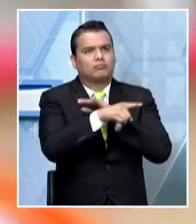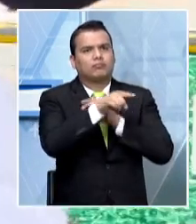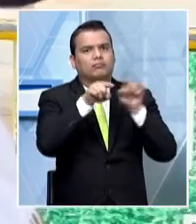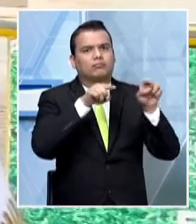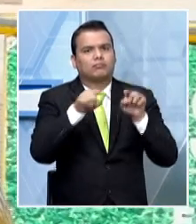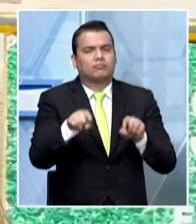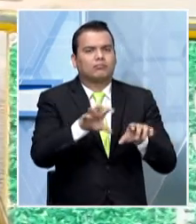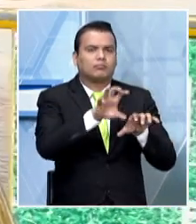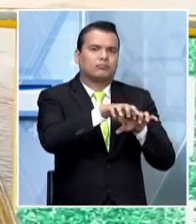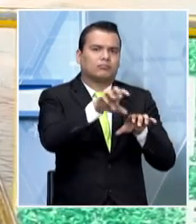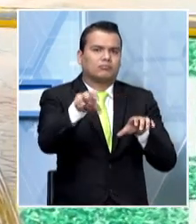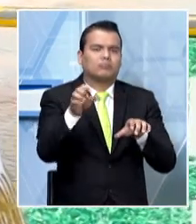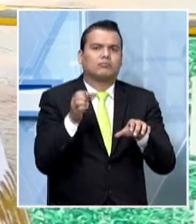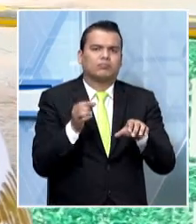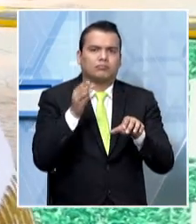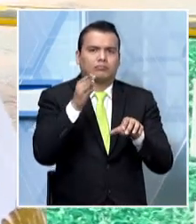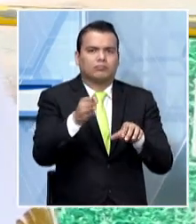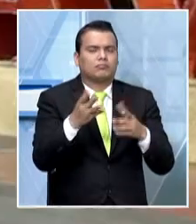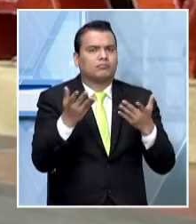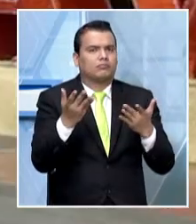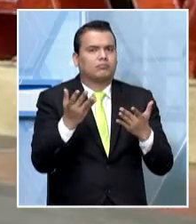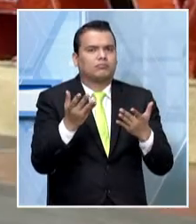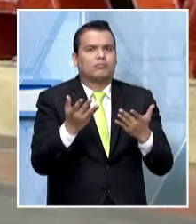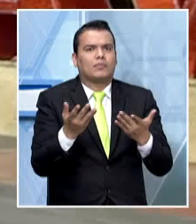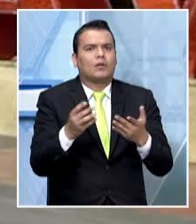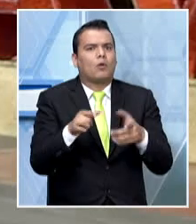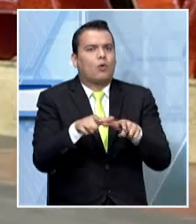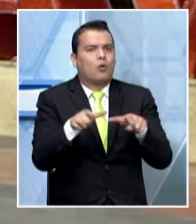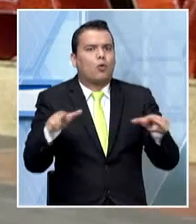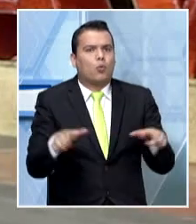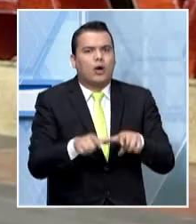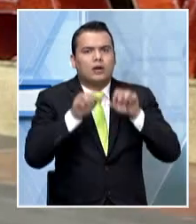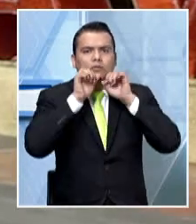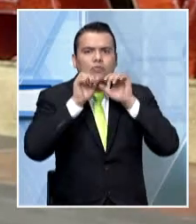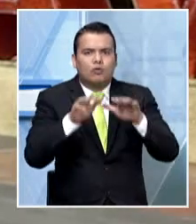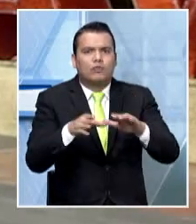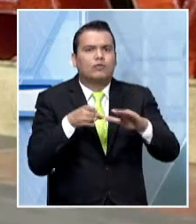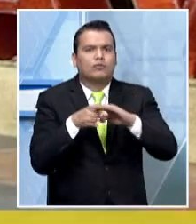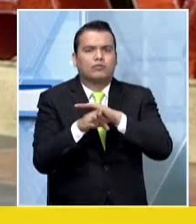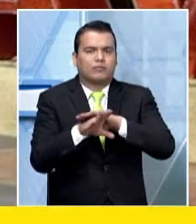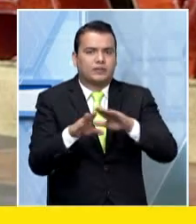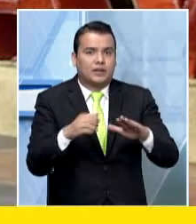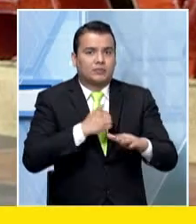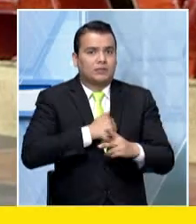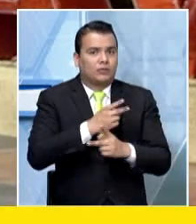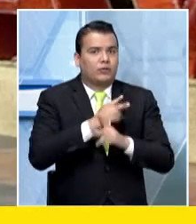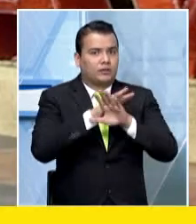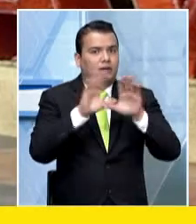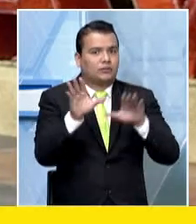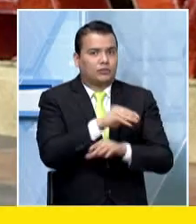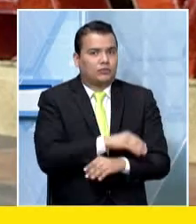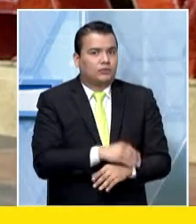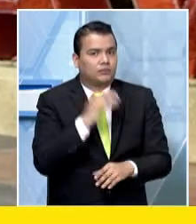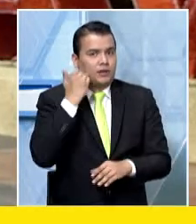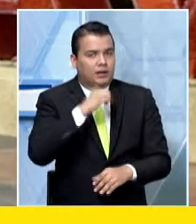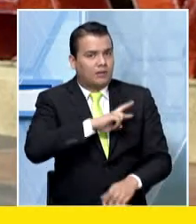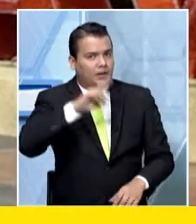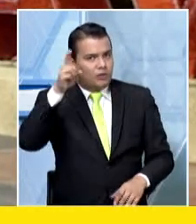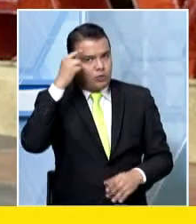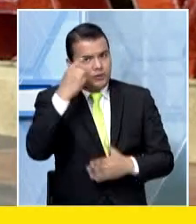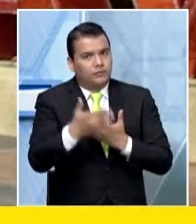comerciales entidades bancarias y del estado la autoprotección depende de todos y cada uno de nosotros como lo ha manifestado la señora gobernadora